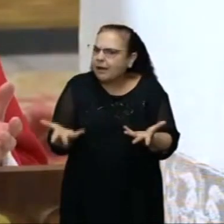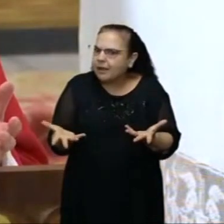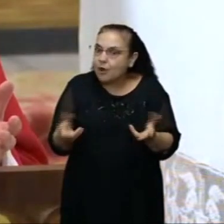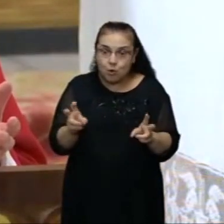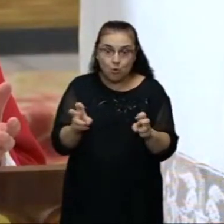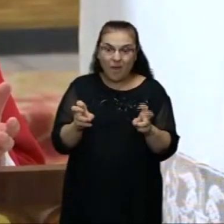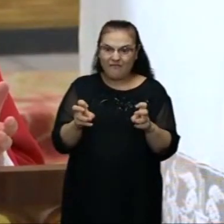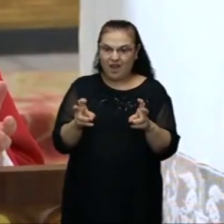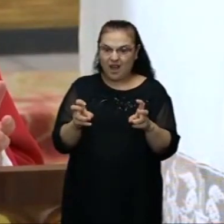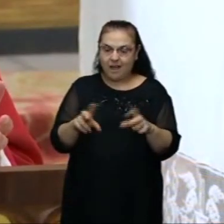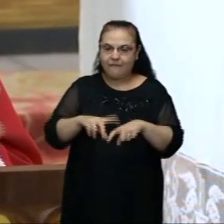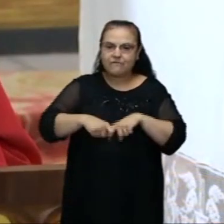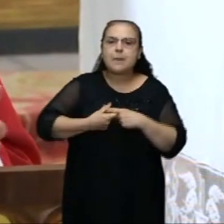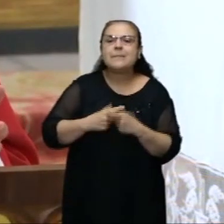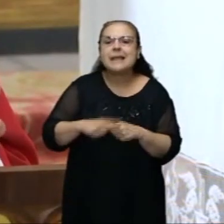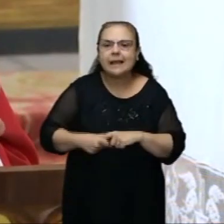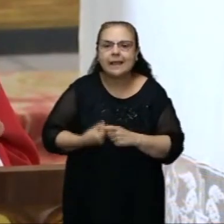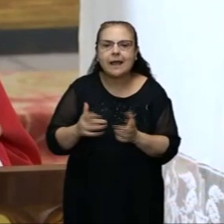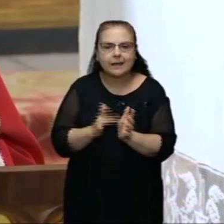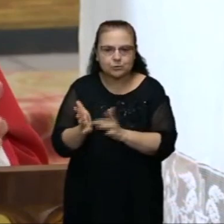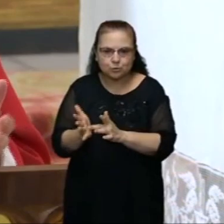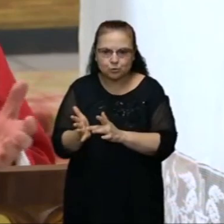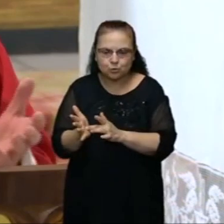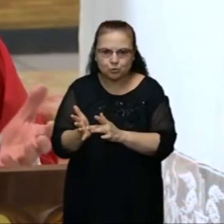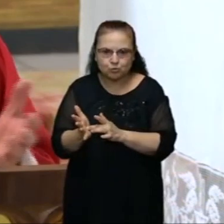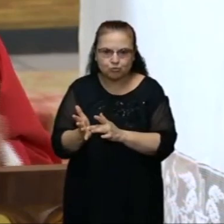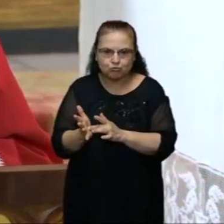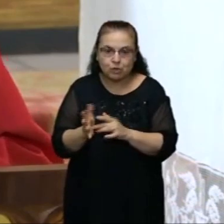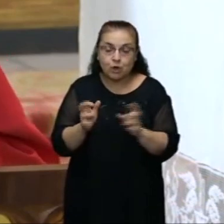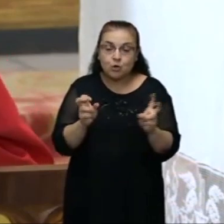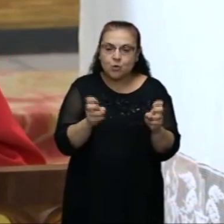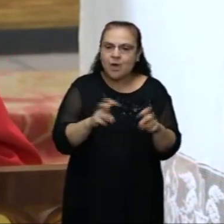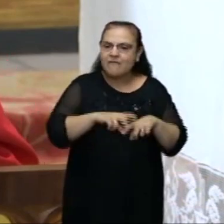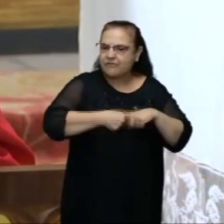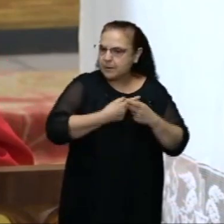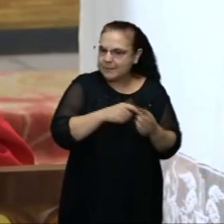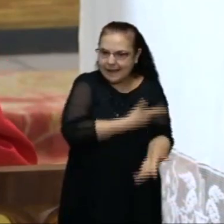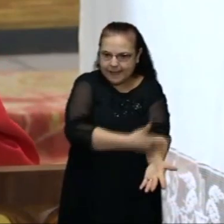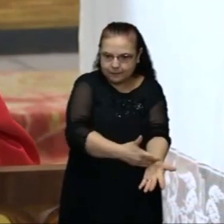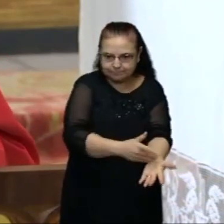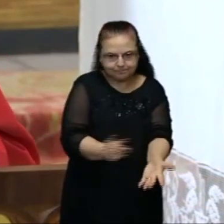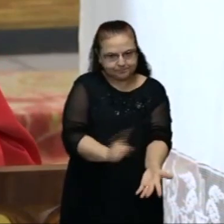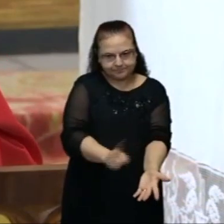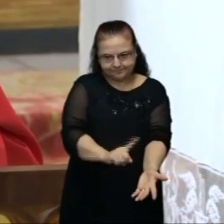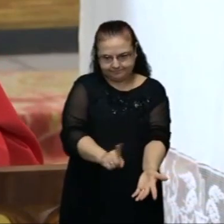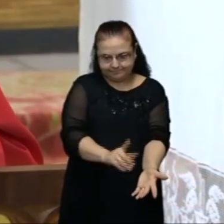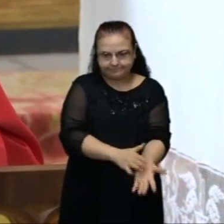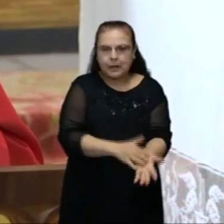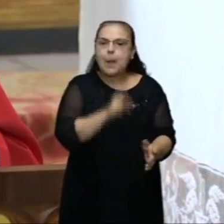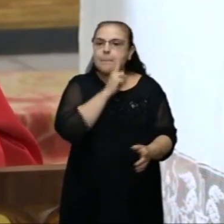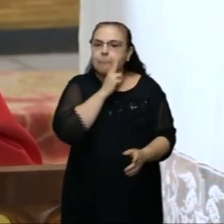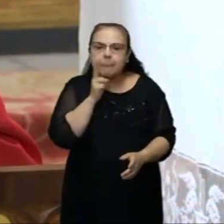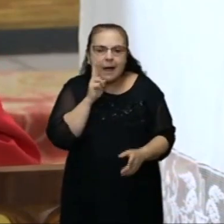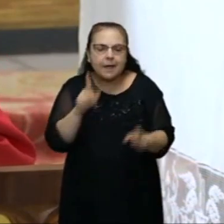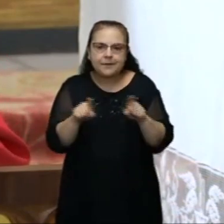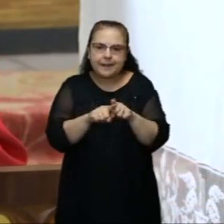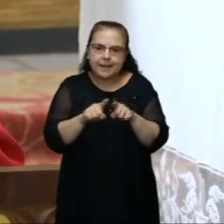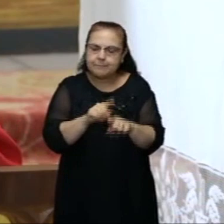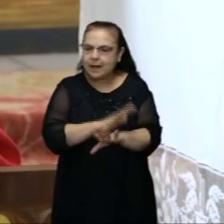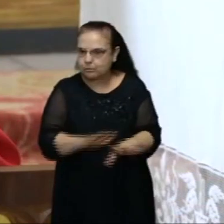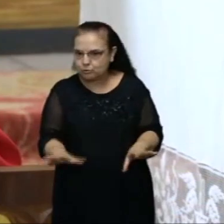de Jesús, la nueva familia que no es la de la sangre, no son su madre y sus